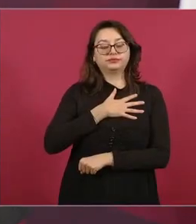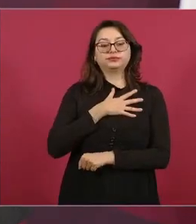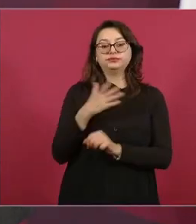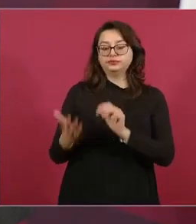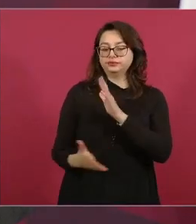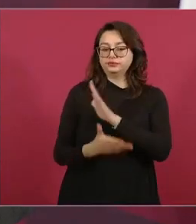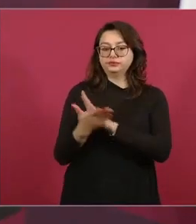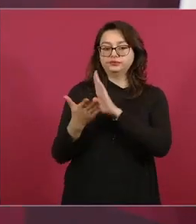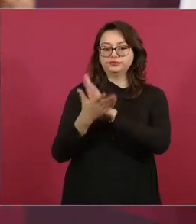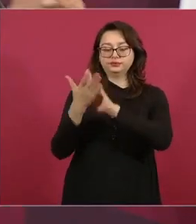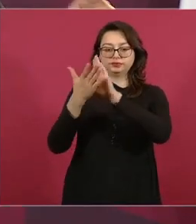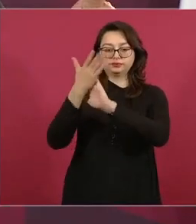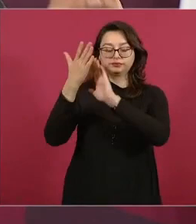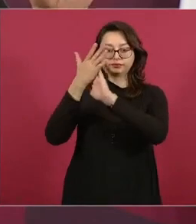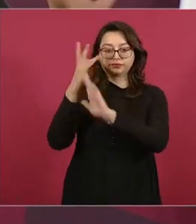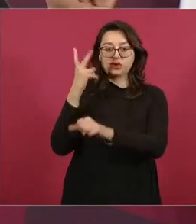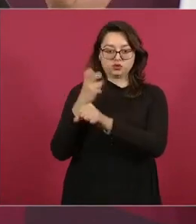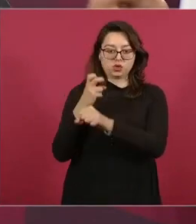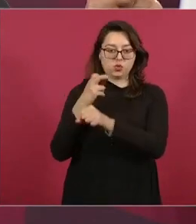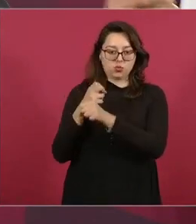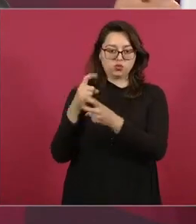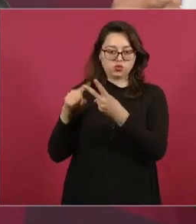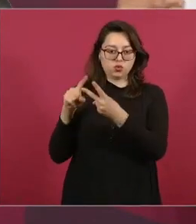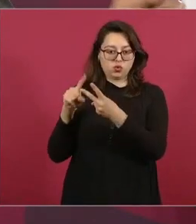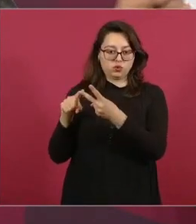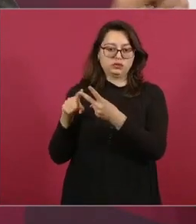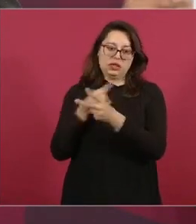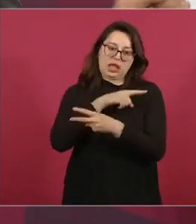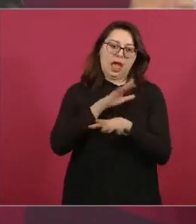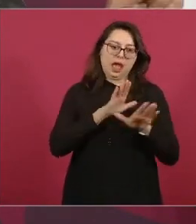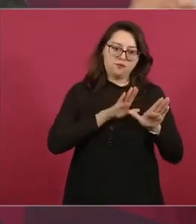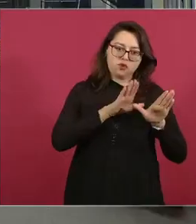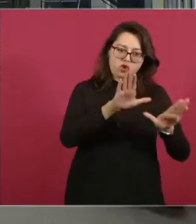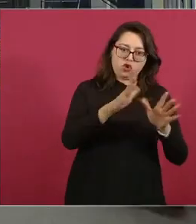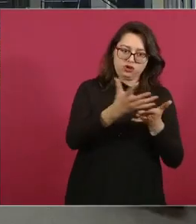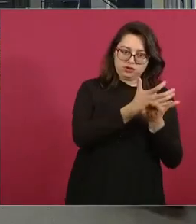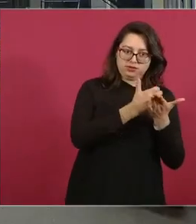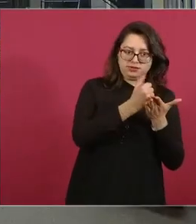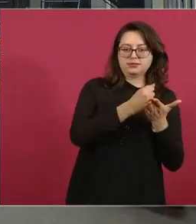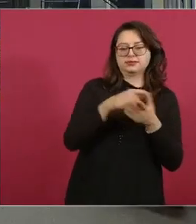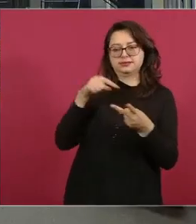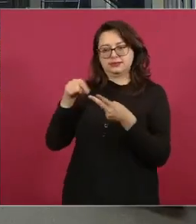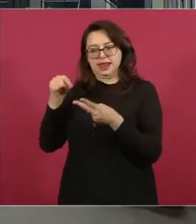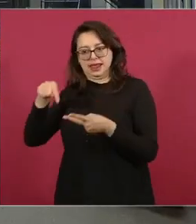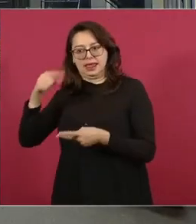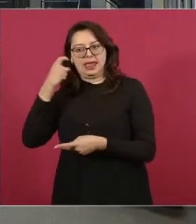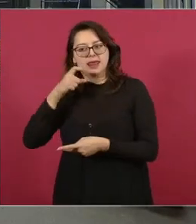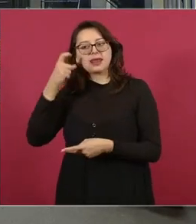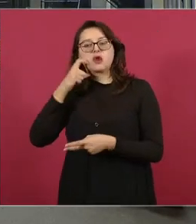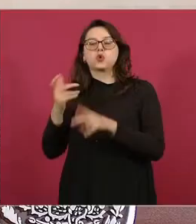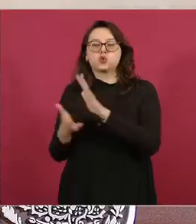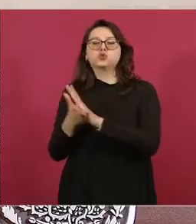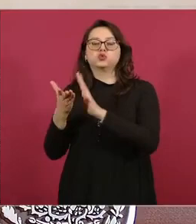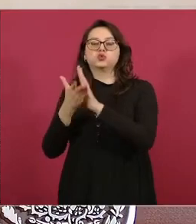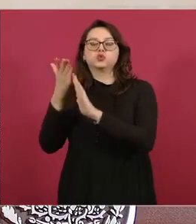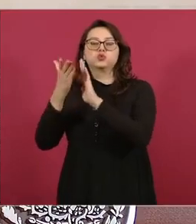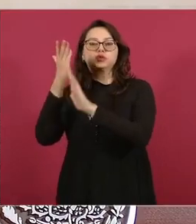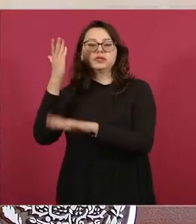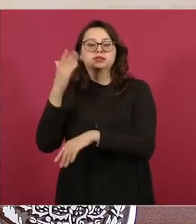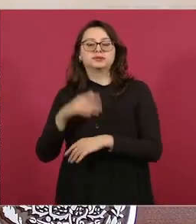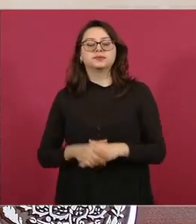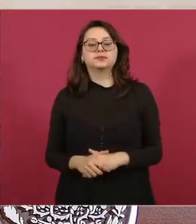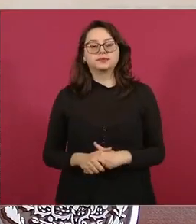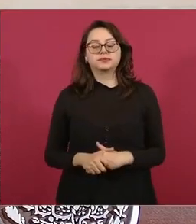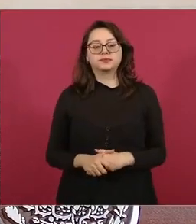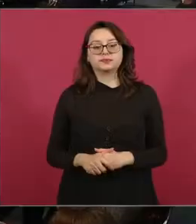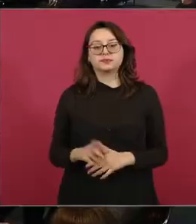Tuxtepec, de lo que se obtuvo por la venta del avión presidencial.